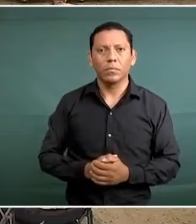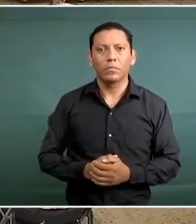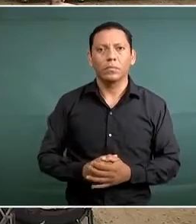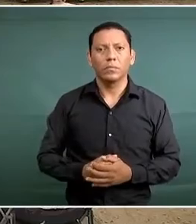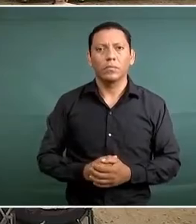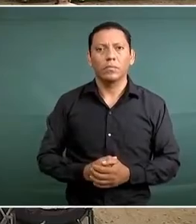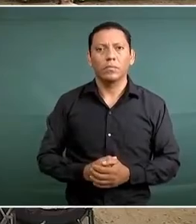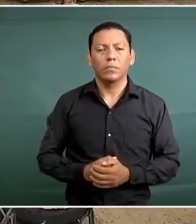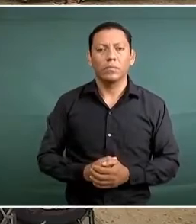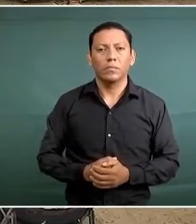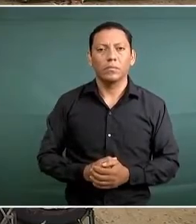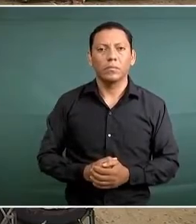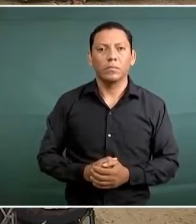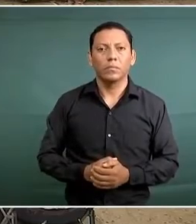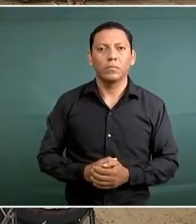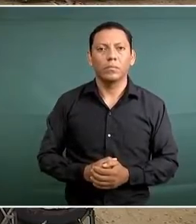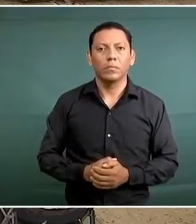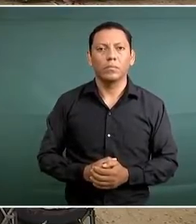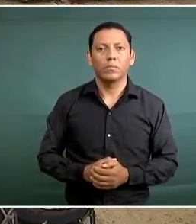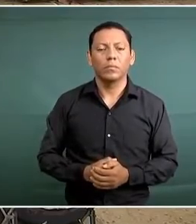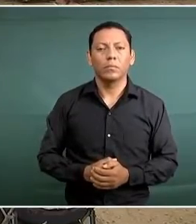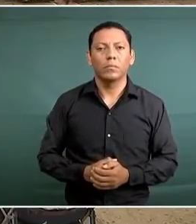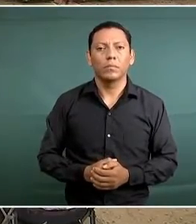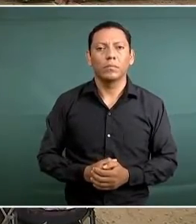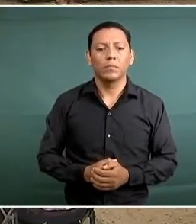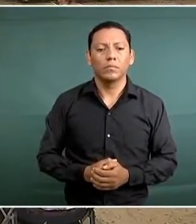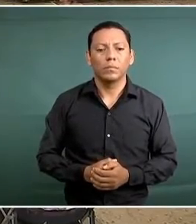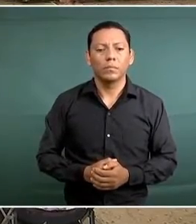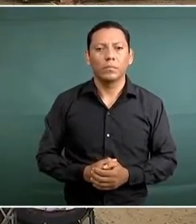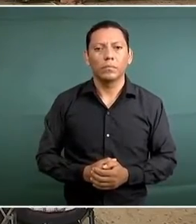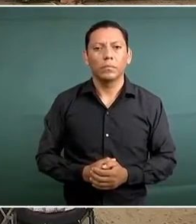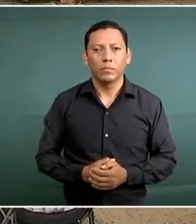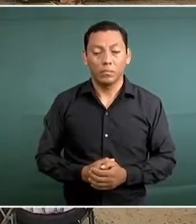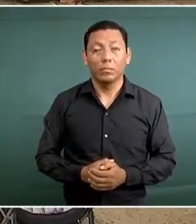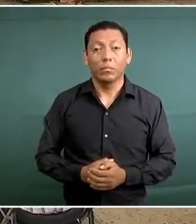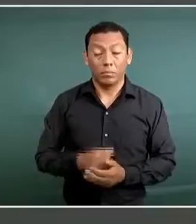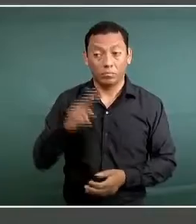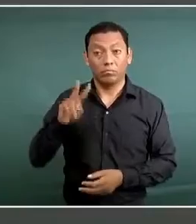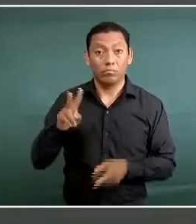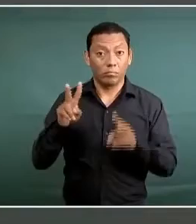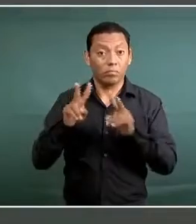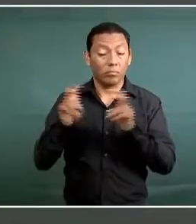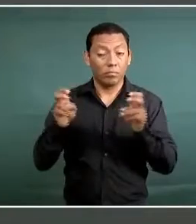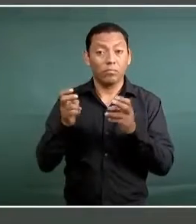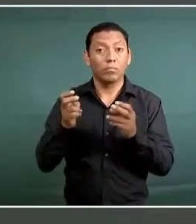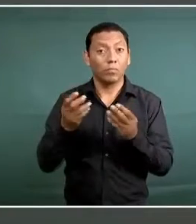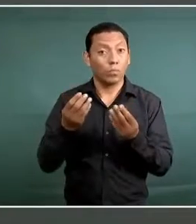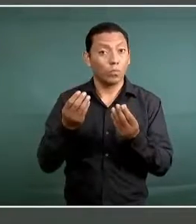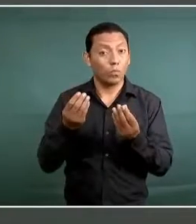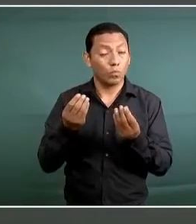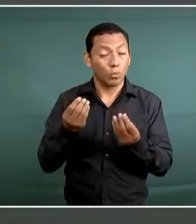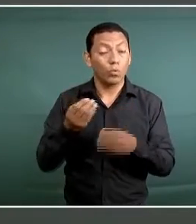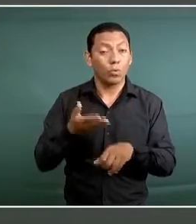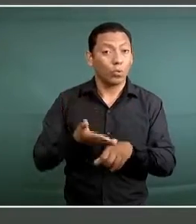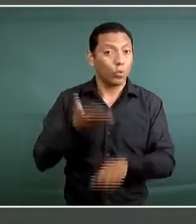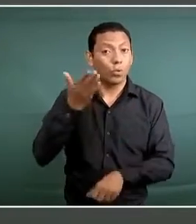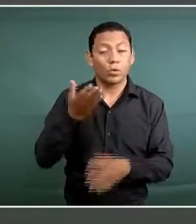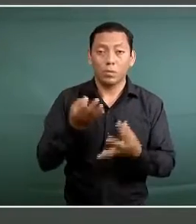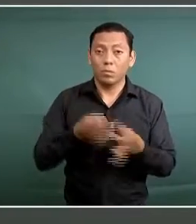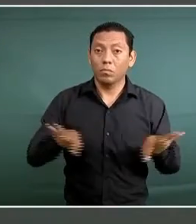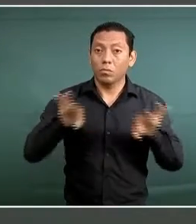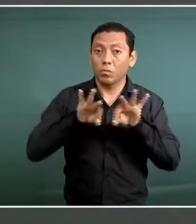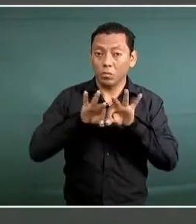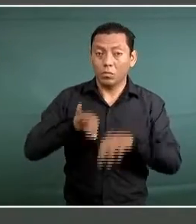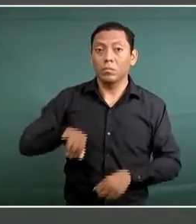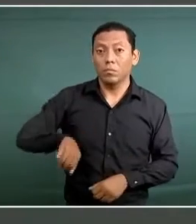es que este no es que este es un tema muy interesante muy importante